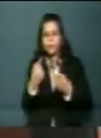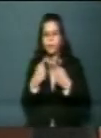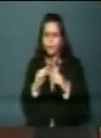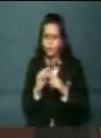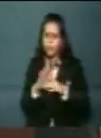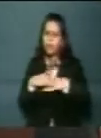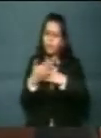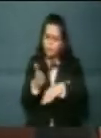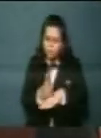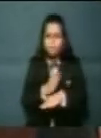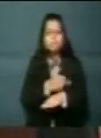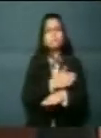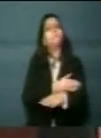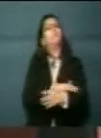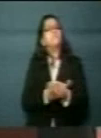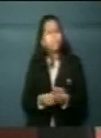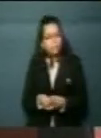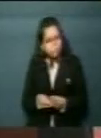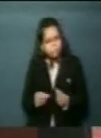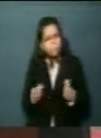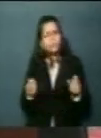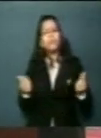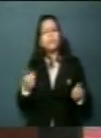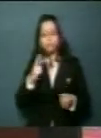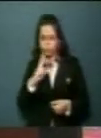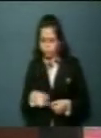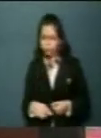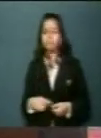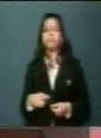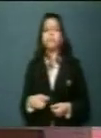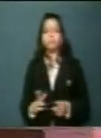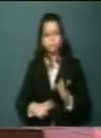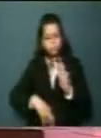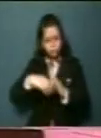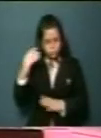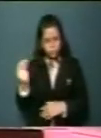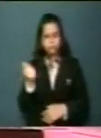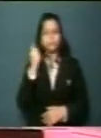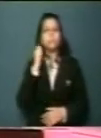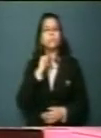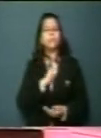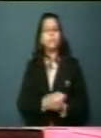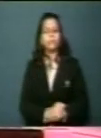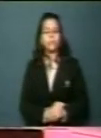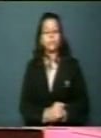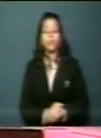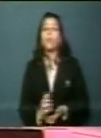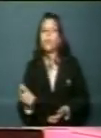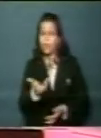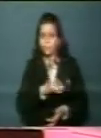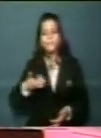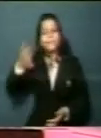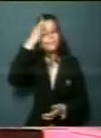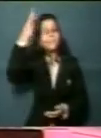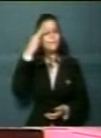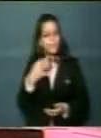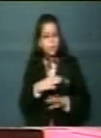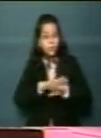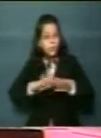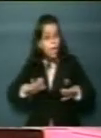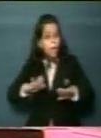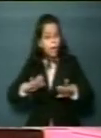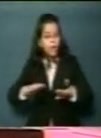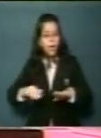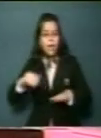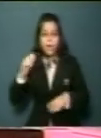las soluciones más realistas y por lo tanto más efectivas. Creemos que una vez pasada la